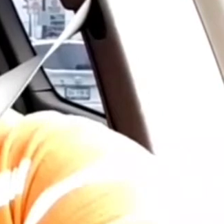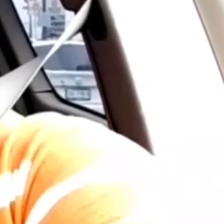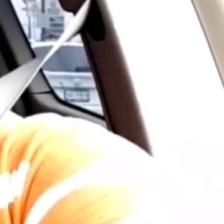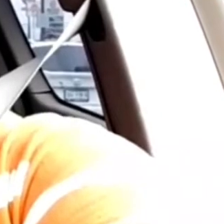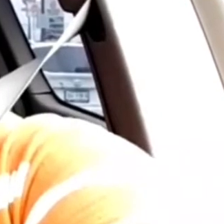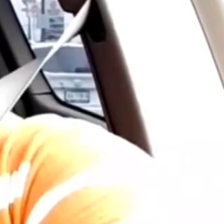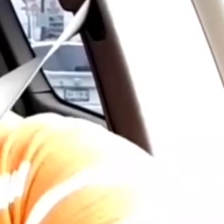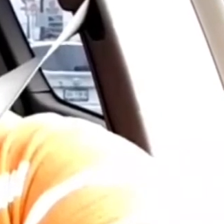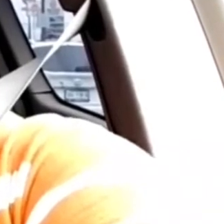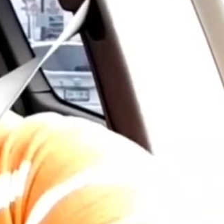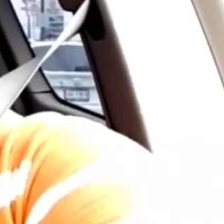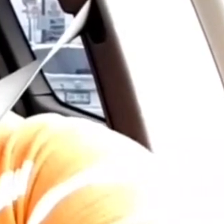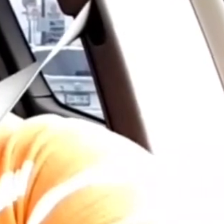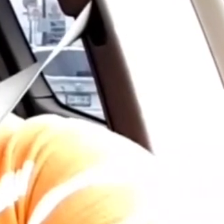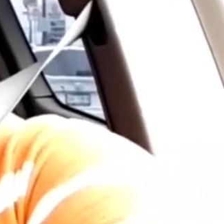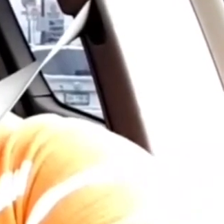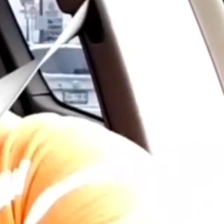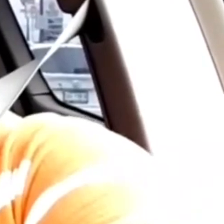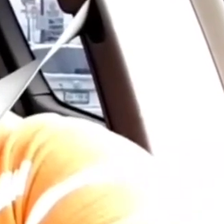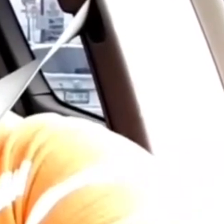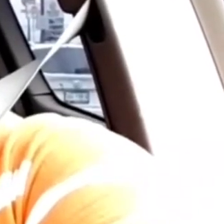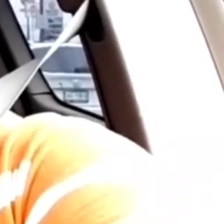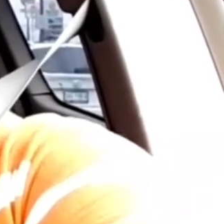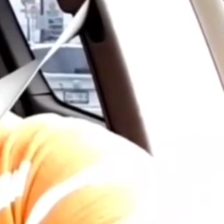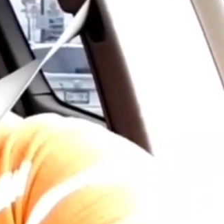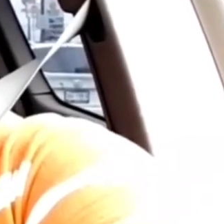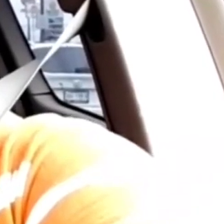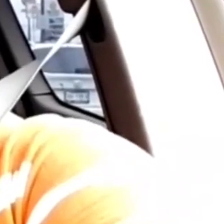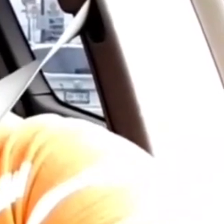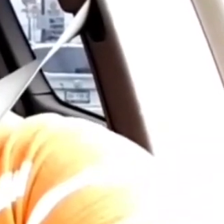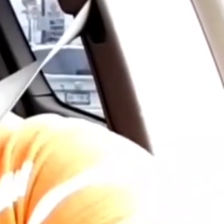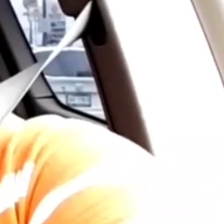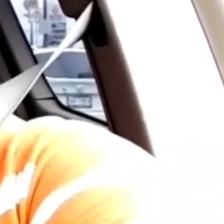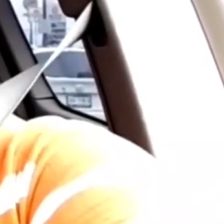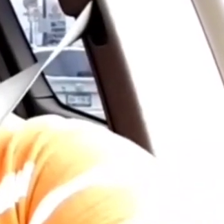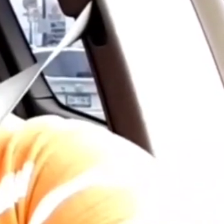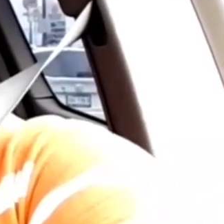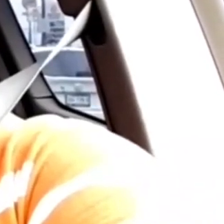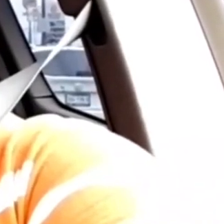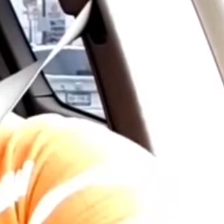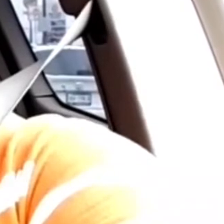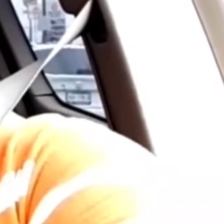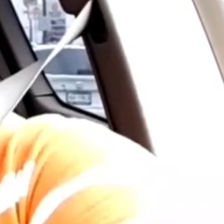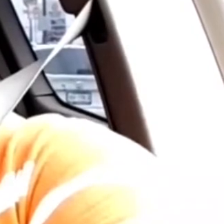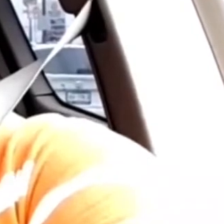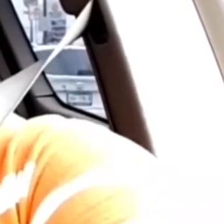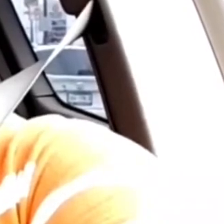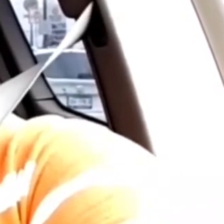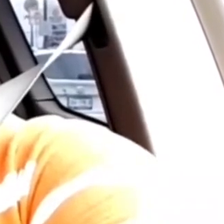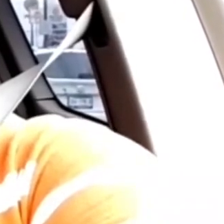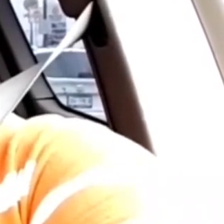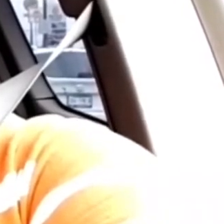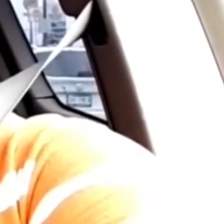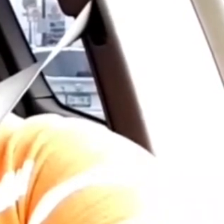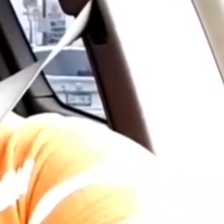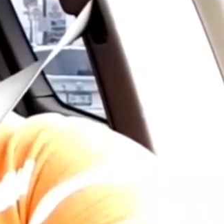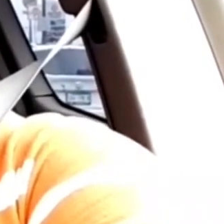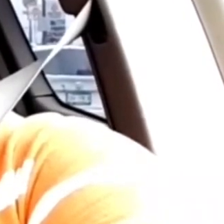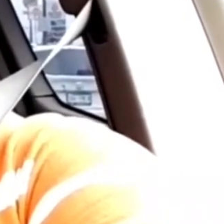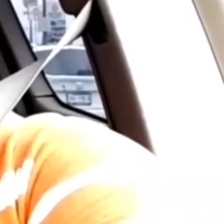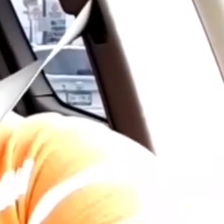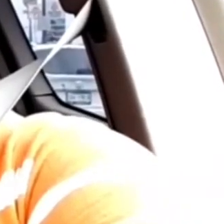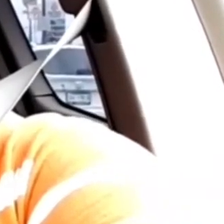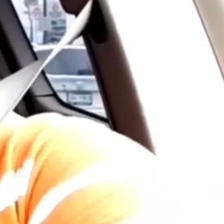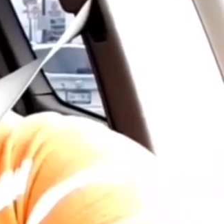de la Alianza Federativa contra AMLO se fueron a Chihuahua en baile. Sí, mi gente, abandonaron la Comisión Nacional